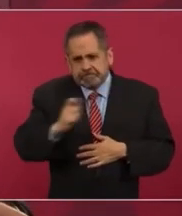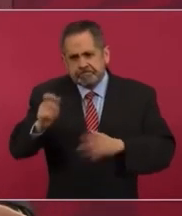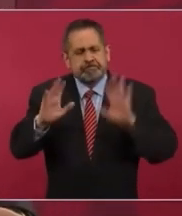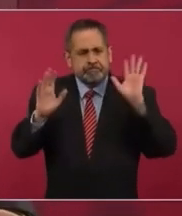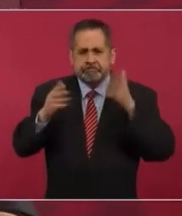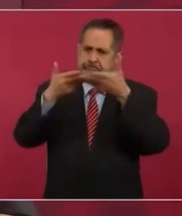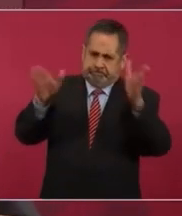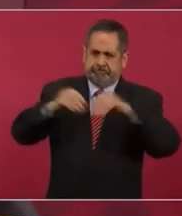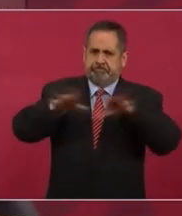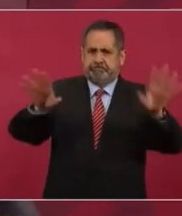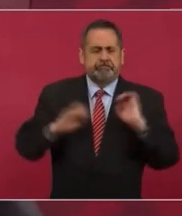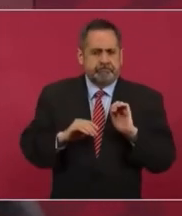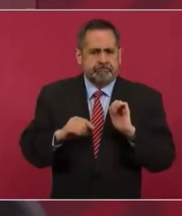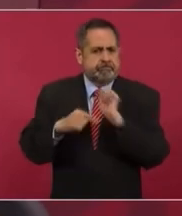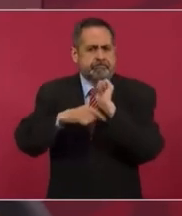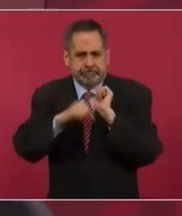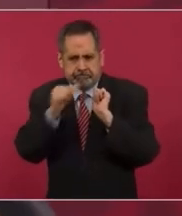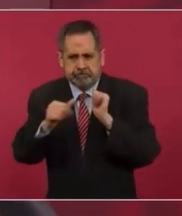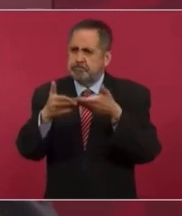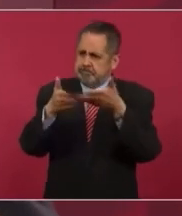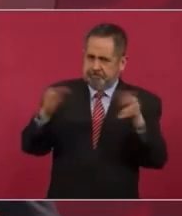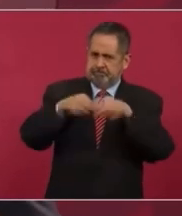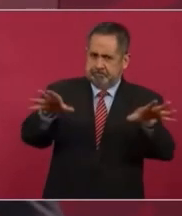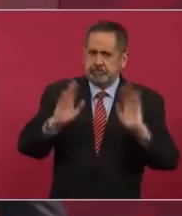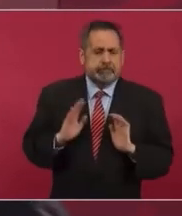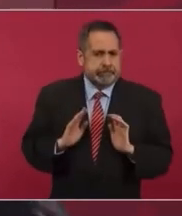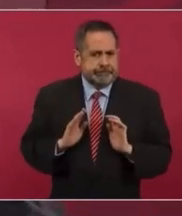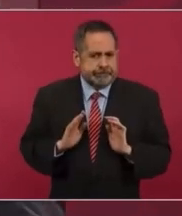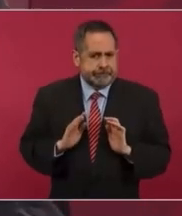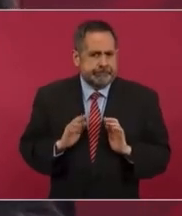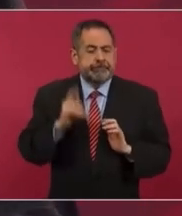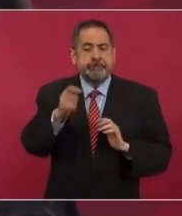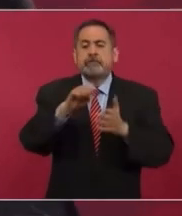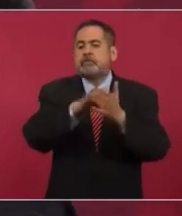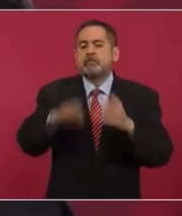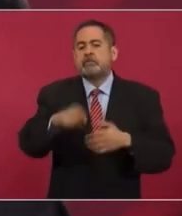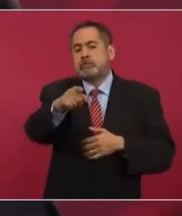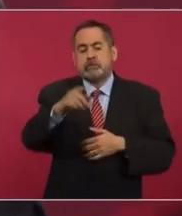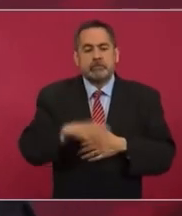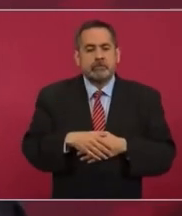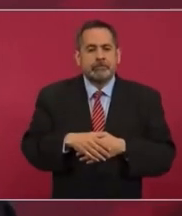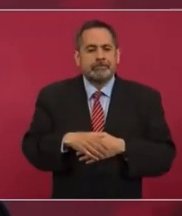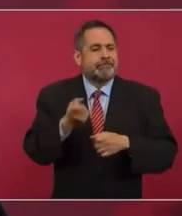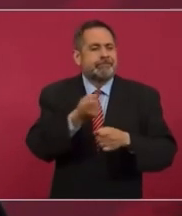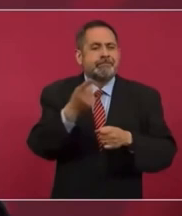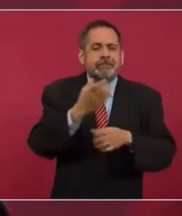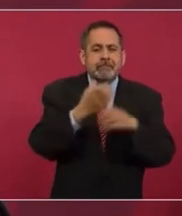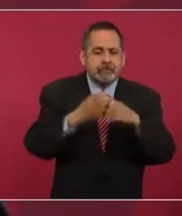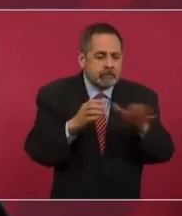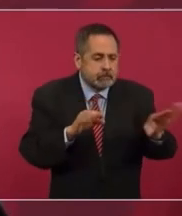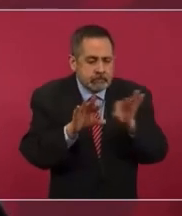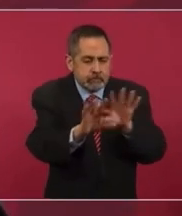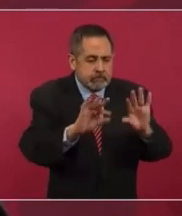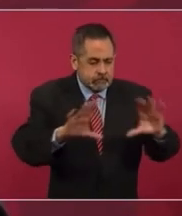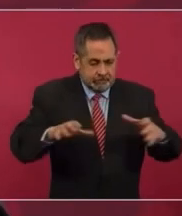en lo público, en cualquier país. Pero que, por ejemplo, las colecciones